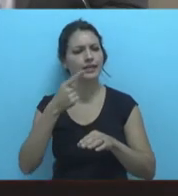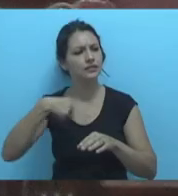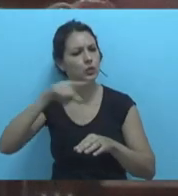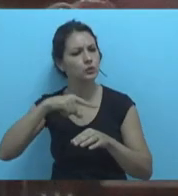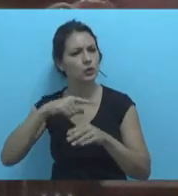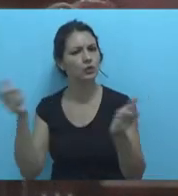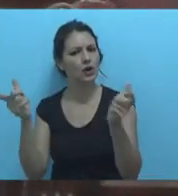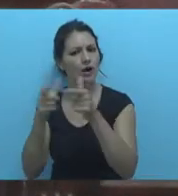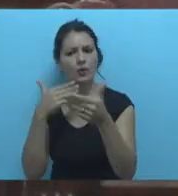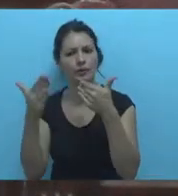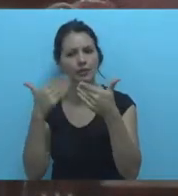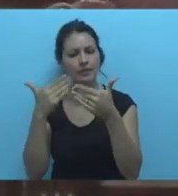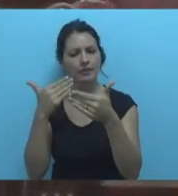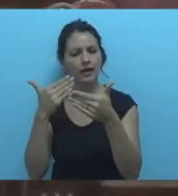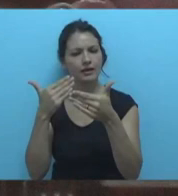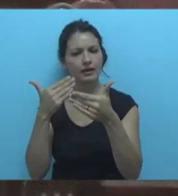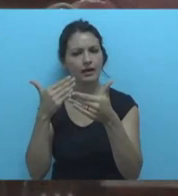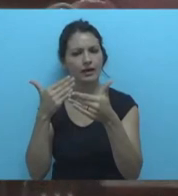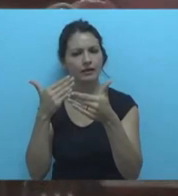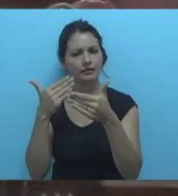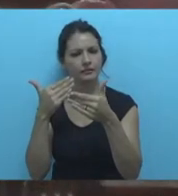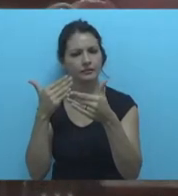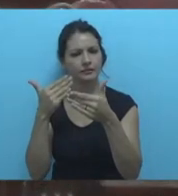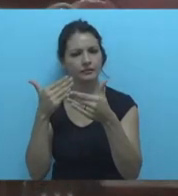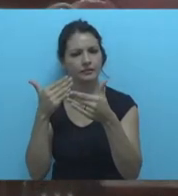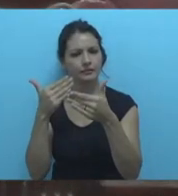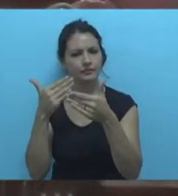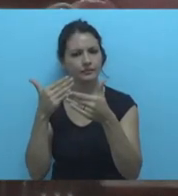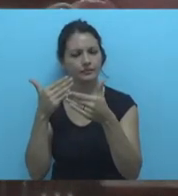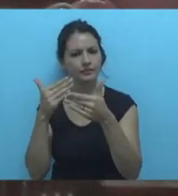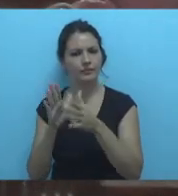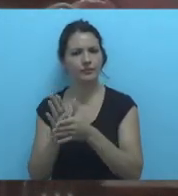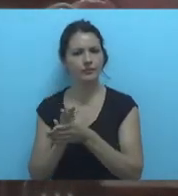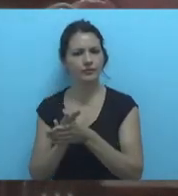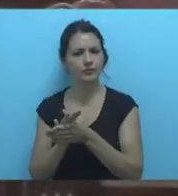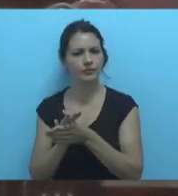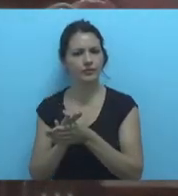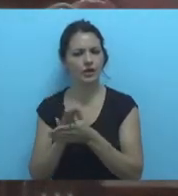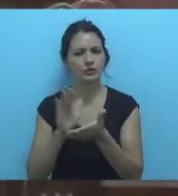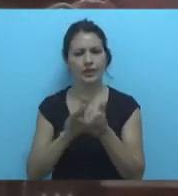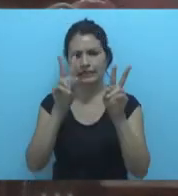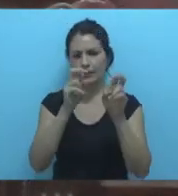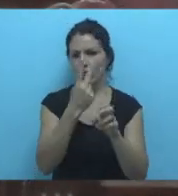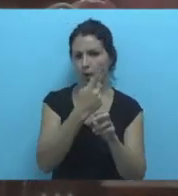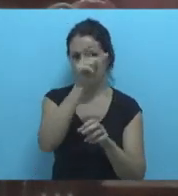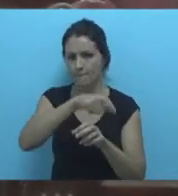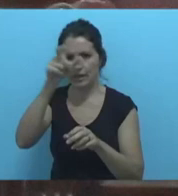charlado en labor parlamentaria, habida cuenta de lo que ha ocurrido recientemente con dos